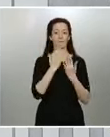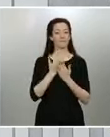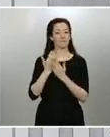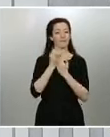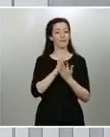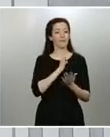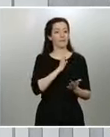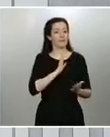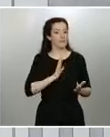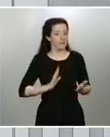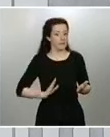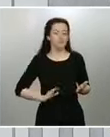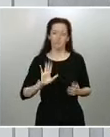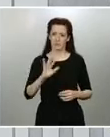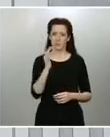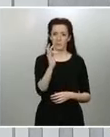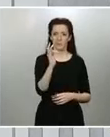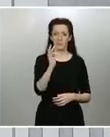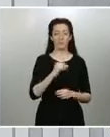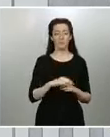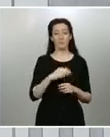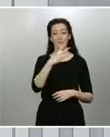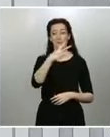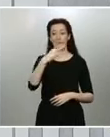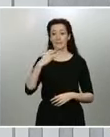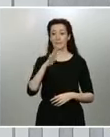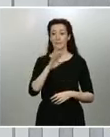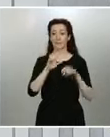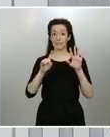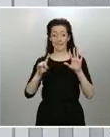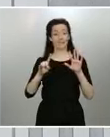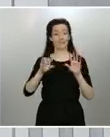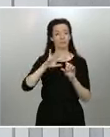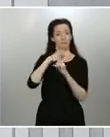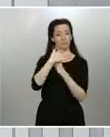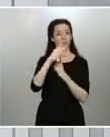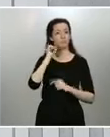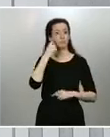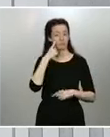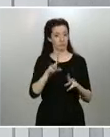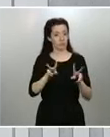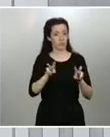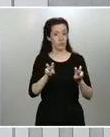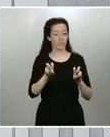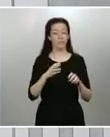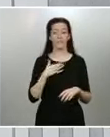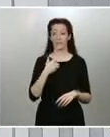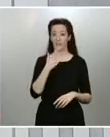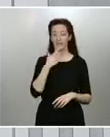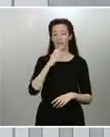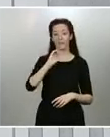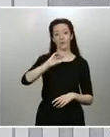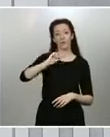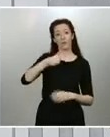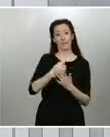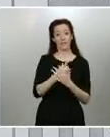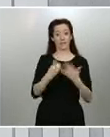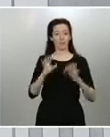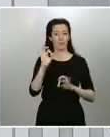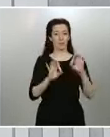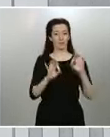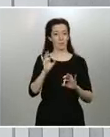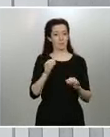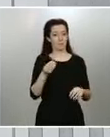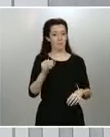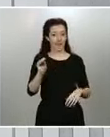de 356 nuevos diagnosticados lo que representa un 0.16 por ciento de aumentos la cifra más baja que